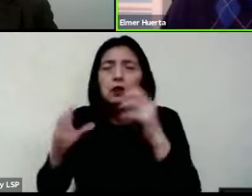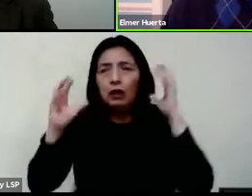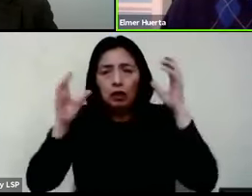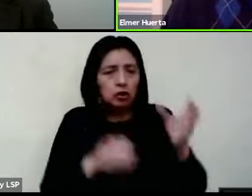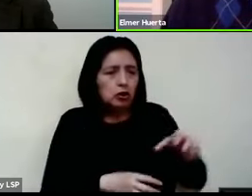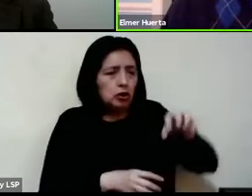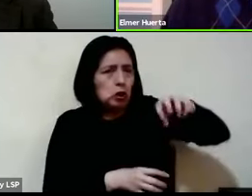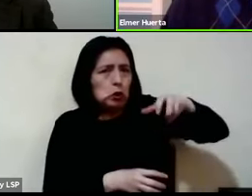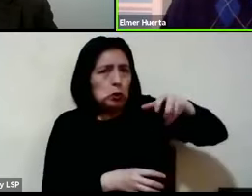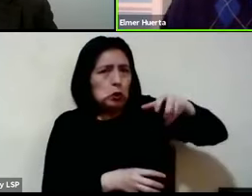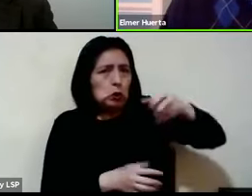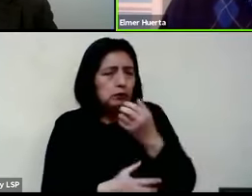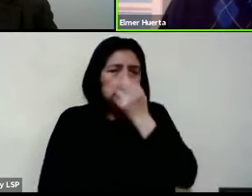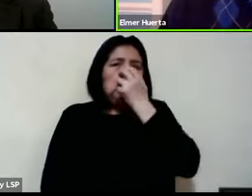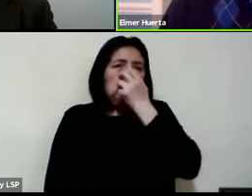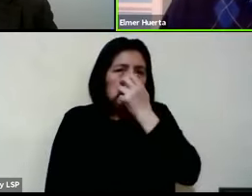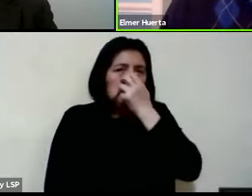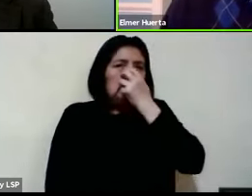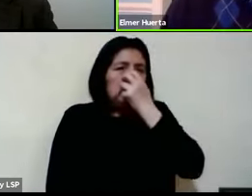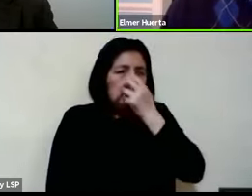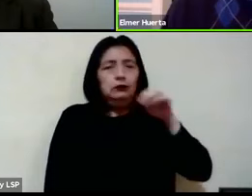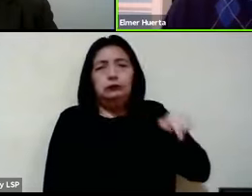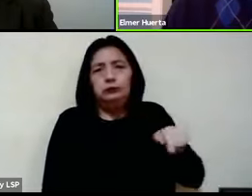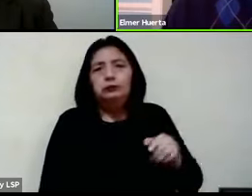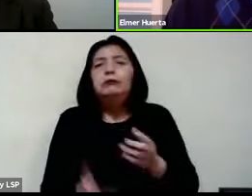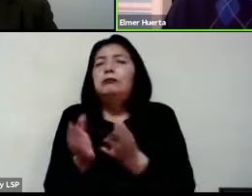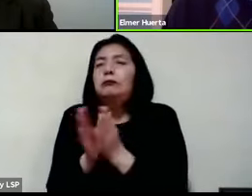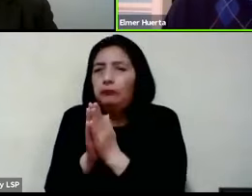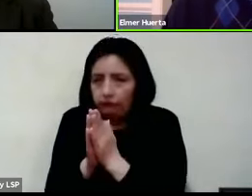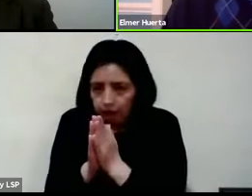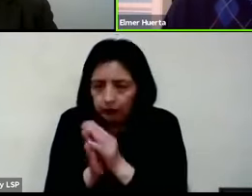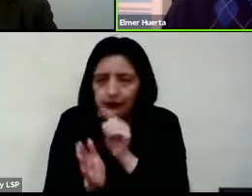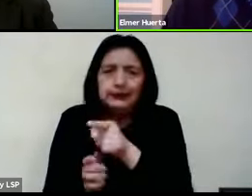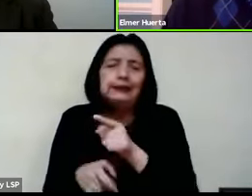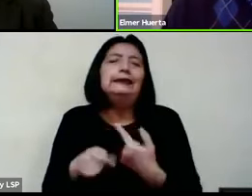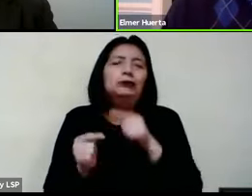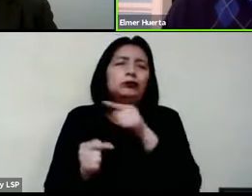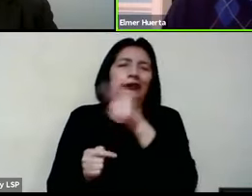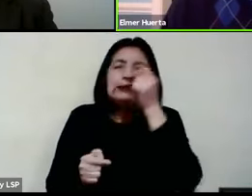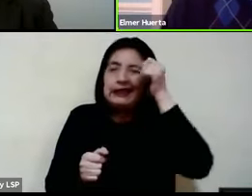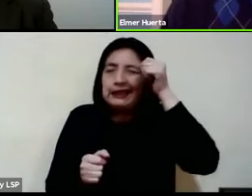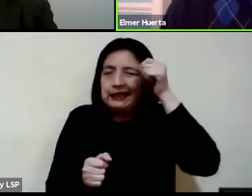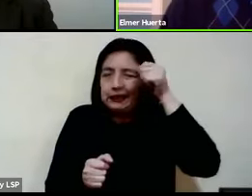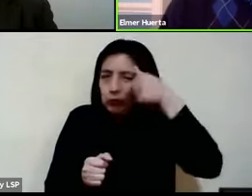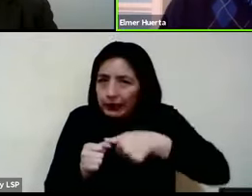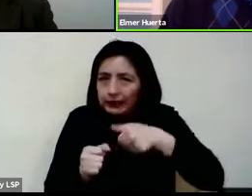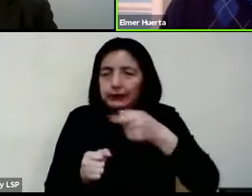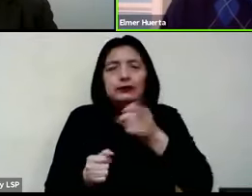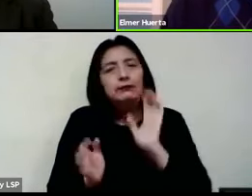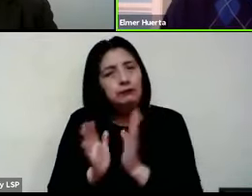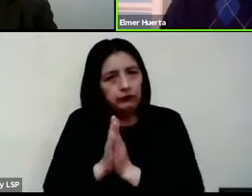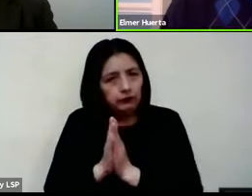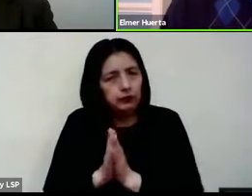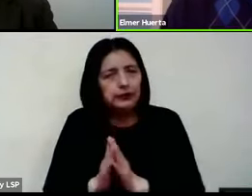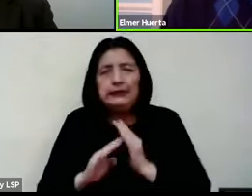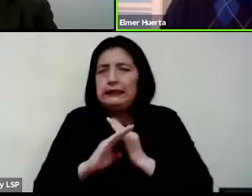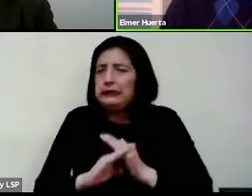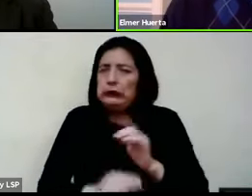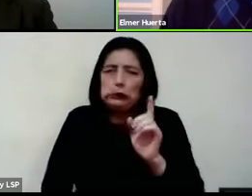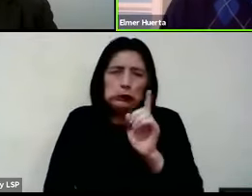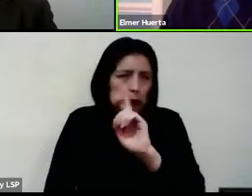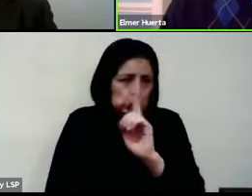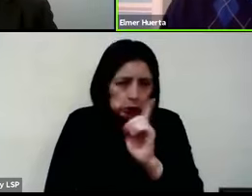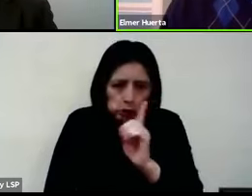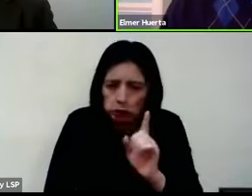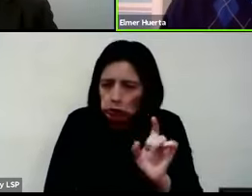oxígeno. Ese mensaje, por favor, quisiera que ustedes lo recuerden y que eviten